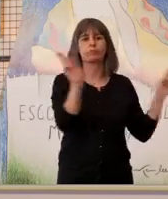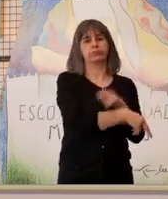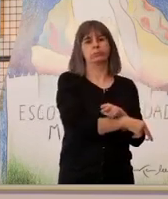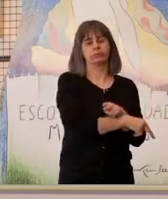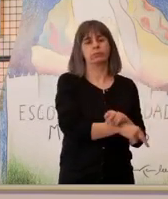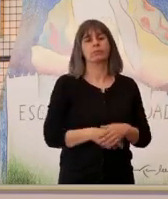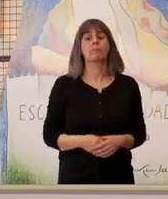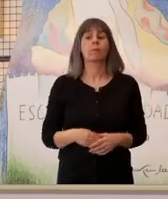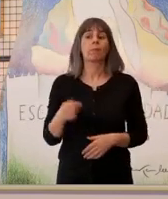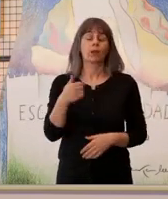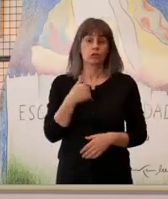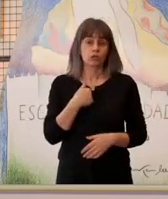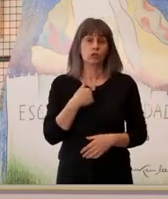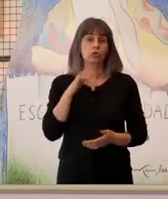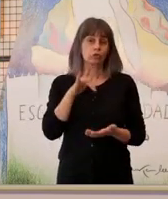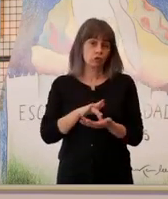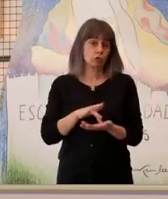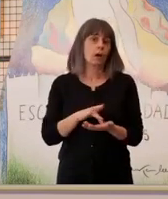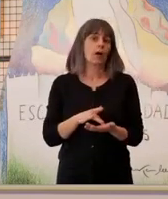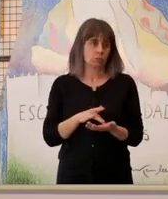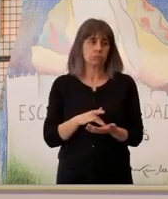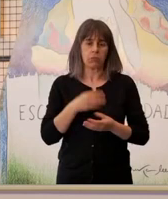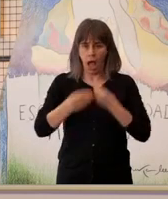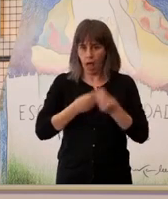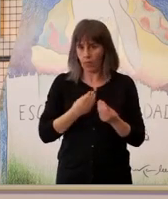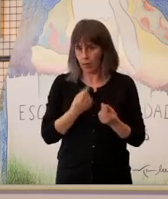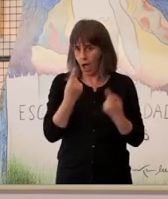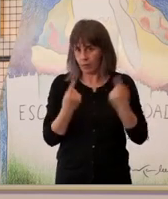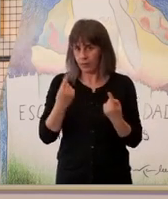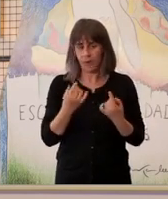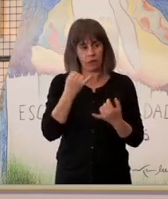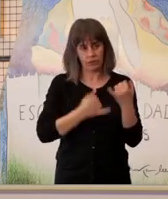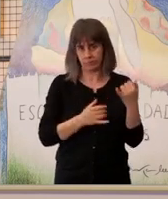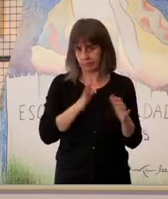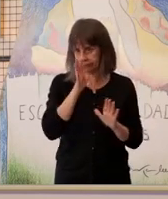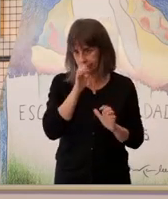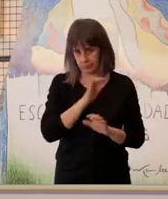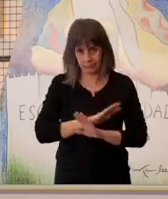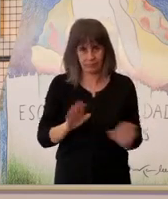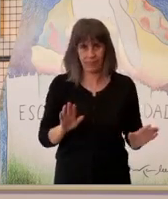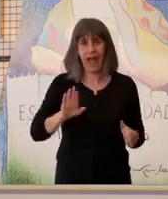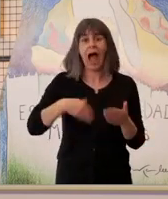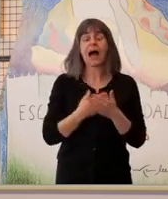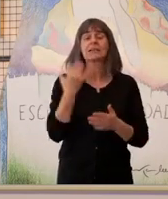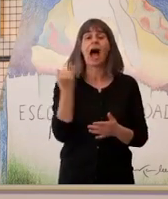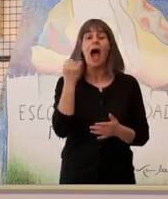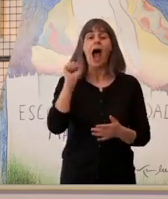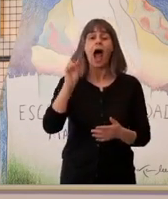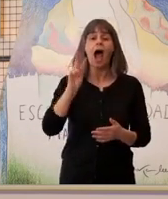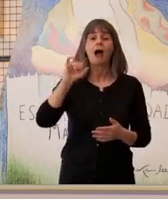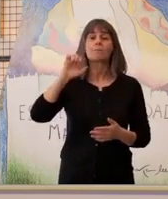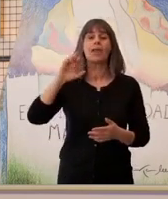Bueno yo hice alguno alguna de estas operaciones y salió fatal porque hasta Javier Marías me llamó